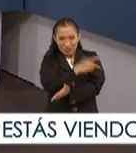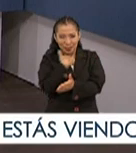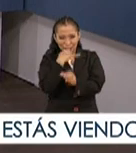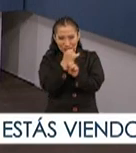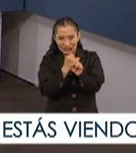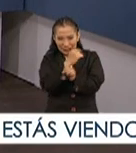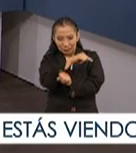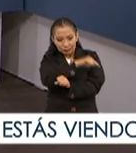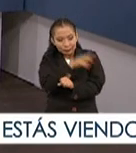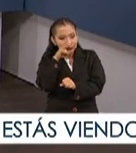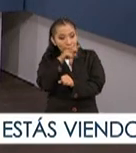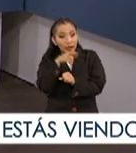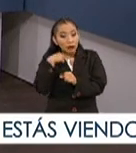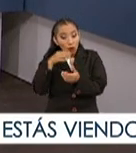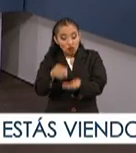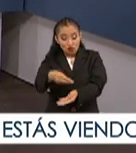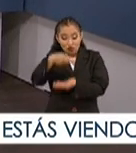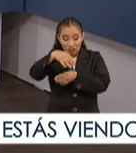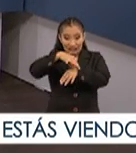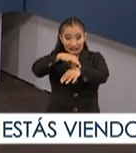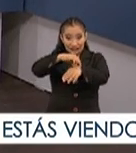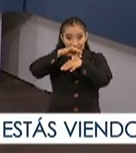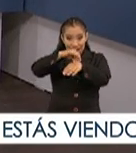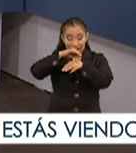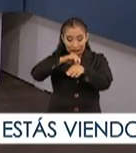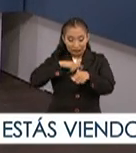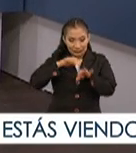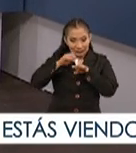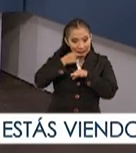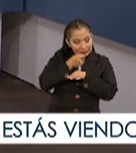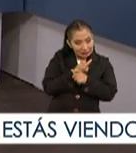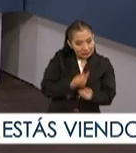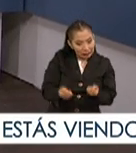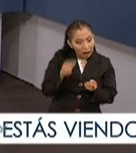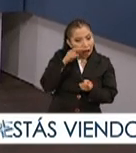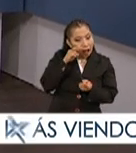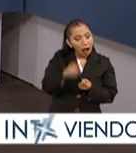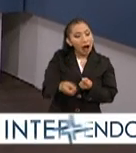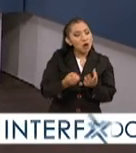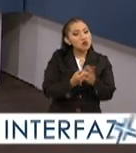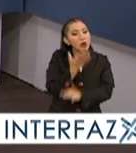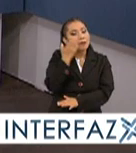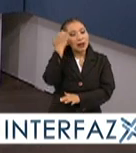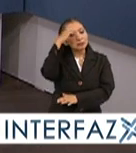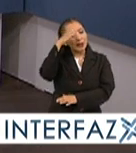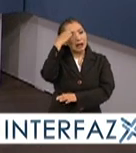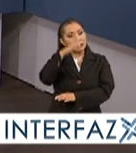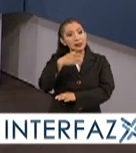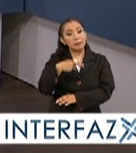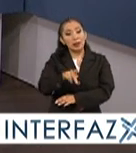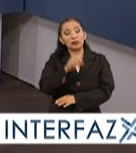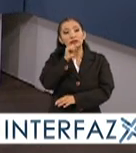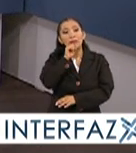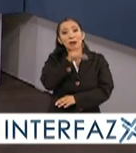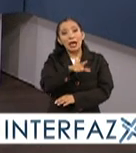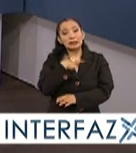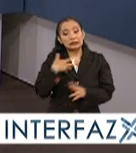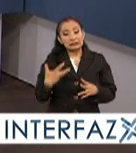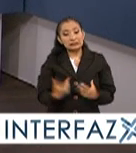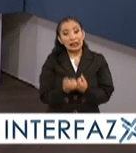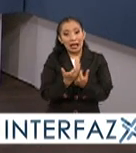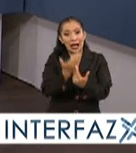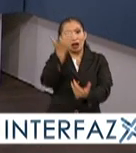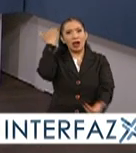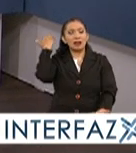el reportaje, y cuando los vean ahora y lo estén trabajando los niños, van a tener una nueva experiencia. Pero además, recuperamos lo que